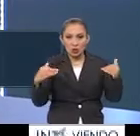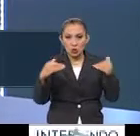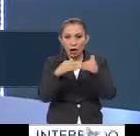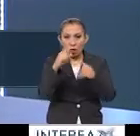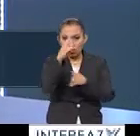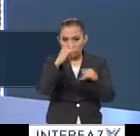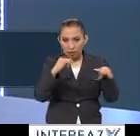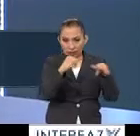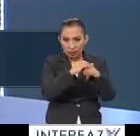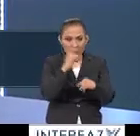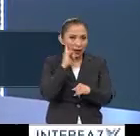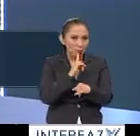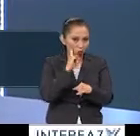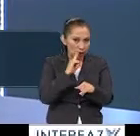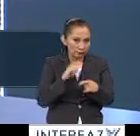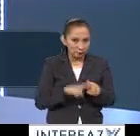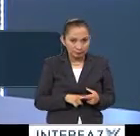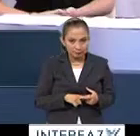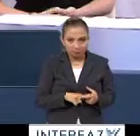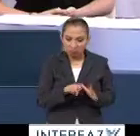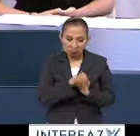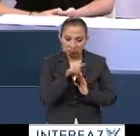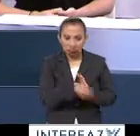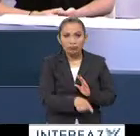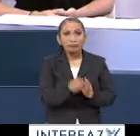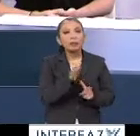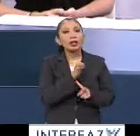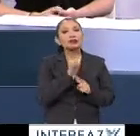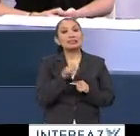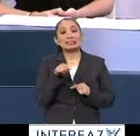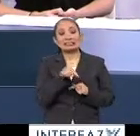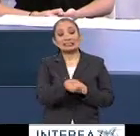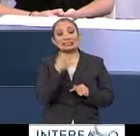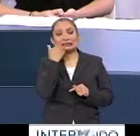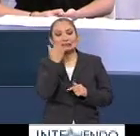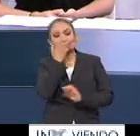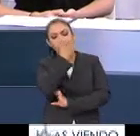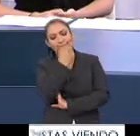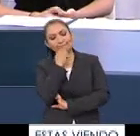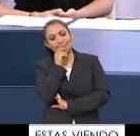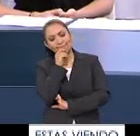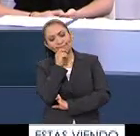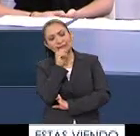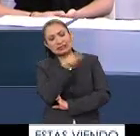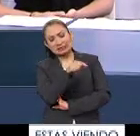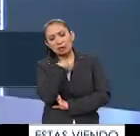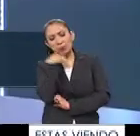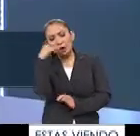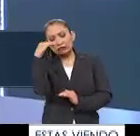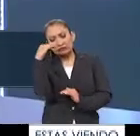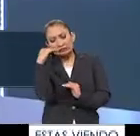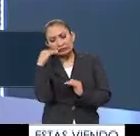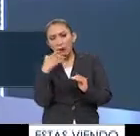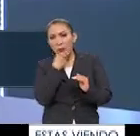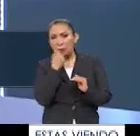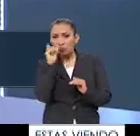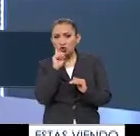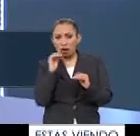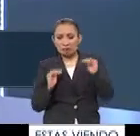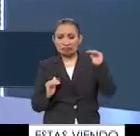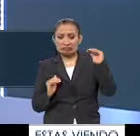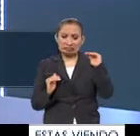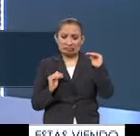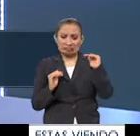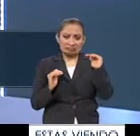el Instituto Nacional de las Mujeres. Entonces, aquí lo que queríamos es que justamente se fuera reduciendo esta brecha de desigualdad de